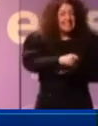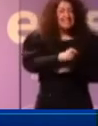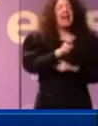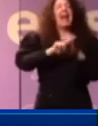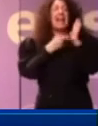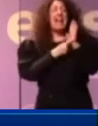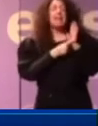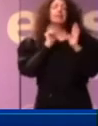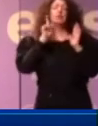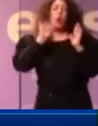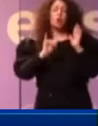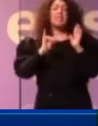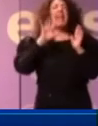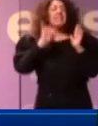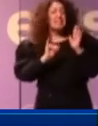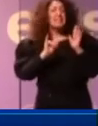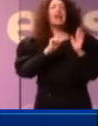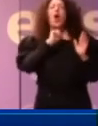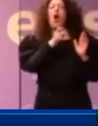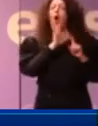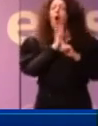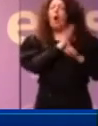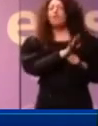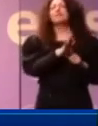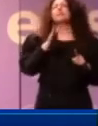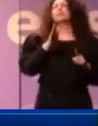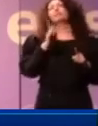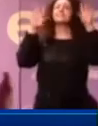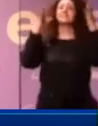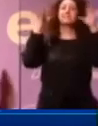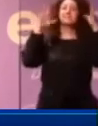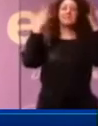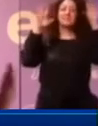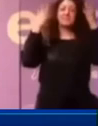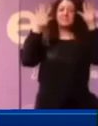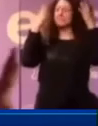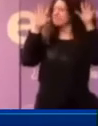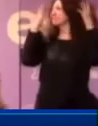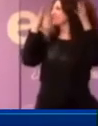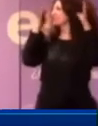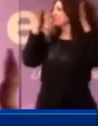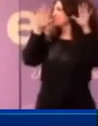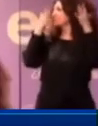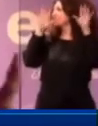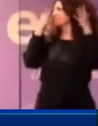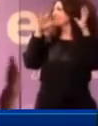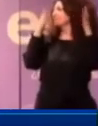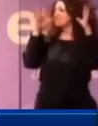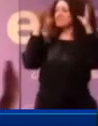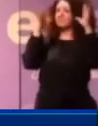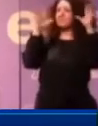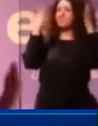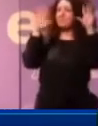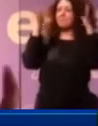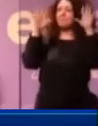y tú, Pilar Llop, tampoco. Porque te la has comido con patatas. Esta ley no es la ley de Montero, es la ley de Sánchez. El PSOE la ha votado. Bueno, hasta